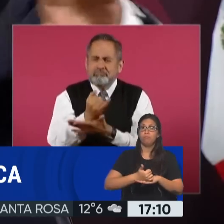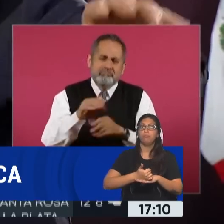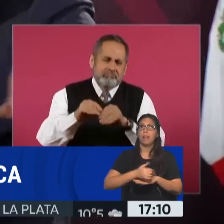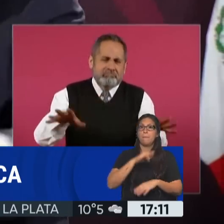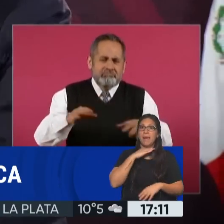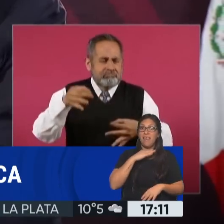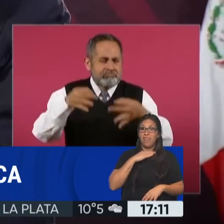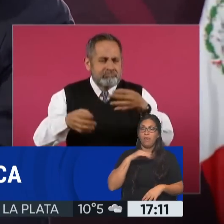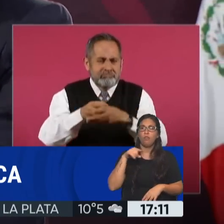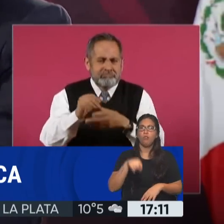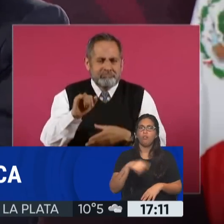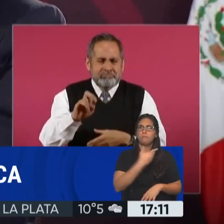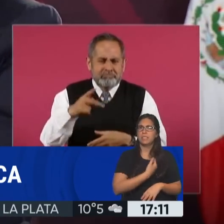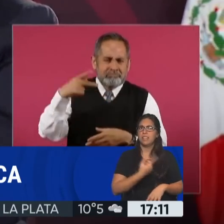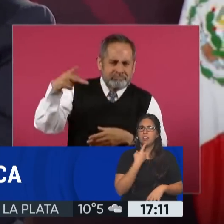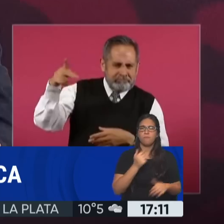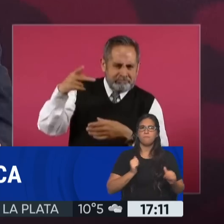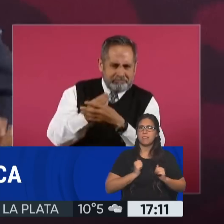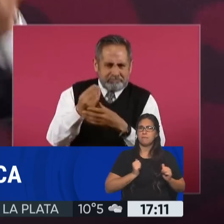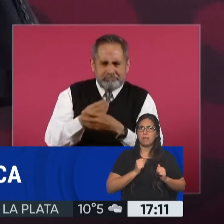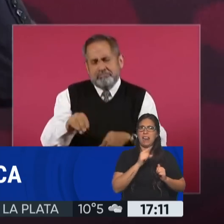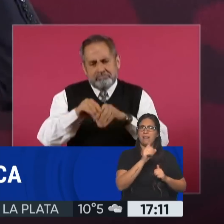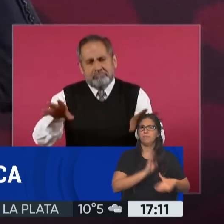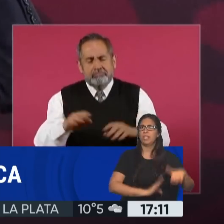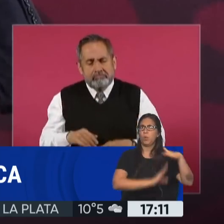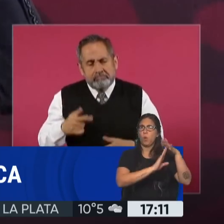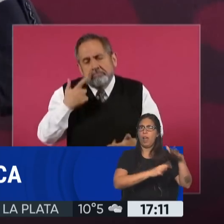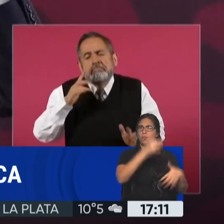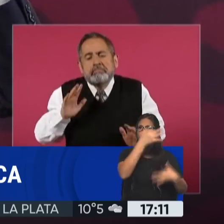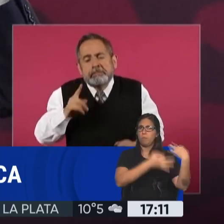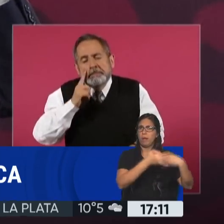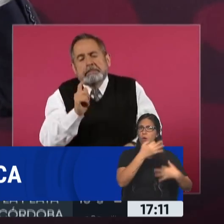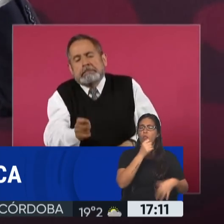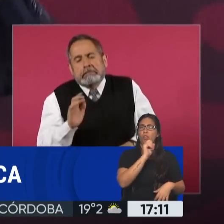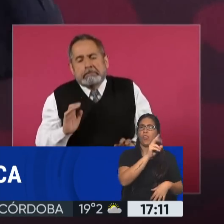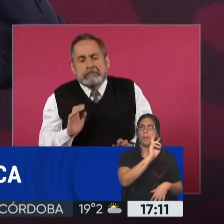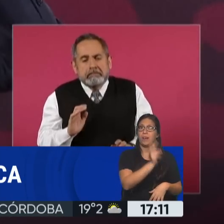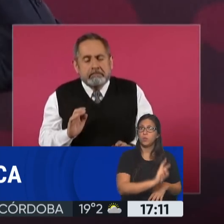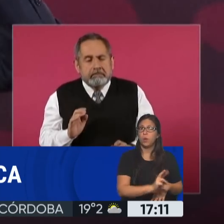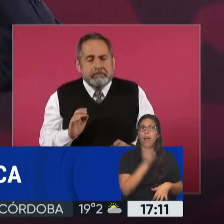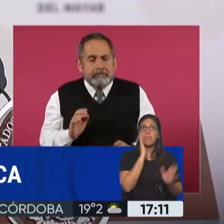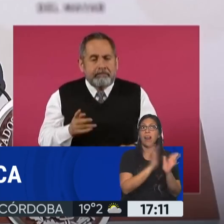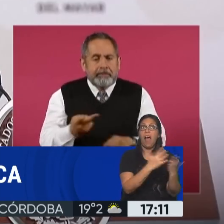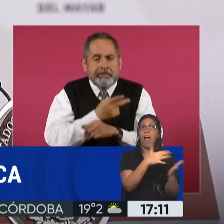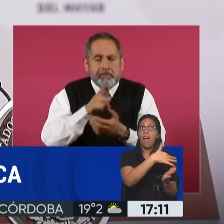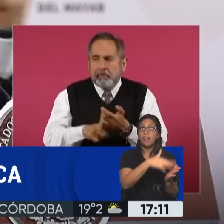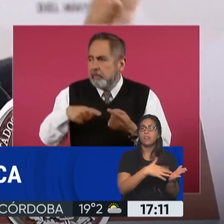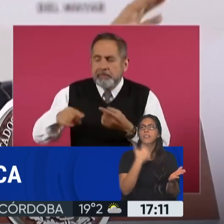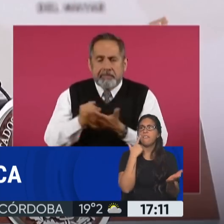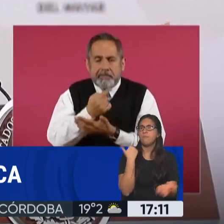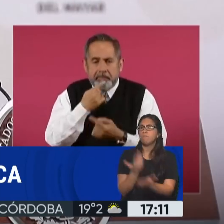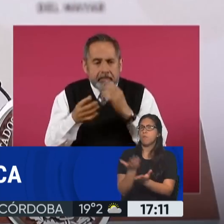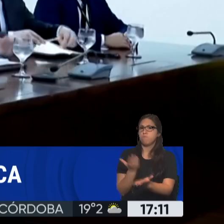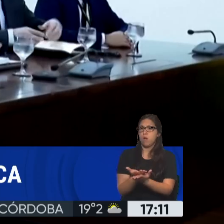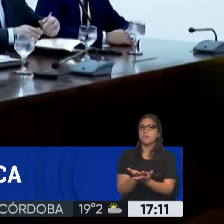México dijo que esperará la definición del Tribunal Supremo de Justicia de Venezuela sobre las actas electorales para avanzar en una alternativa pacífica